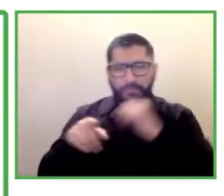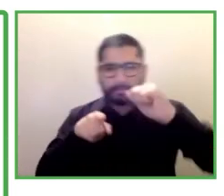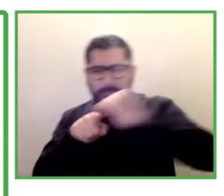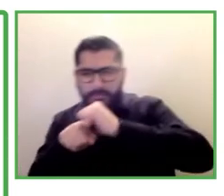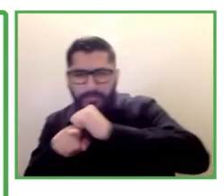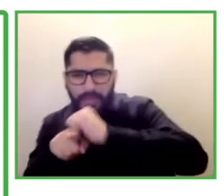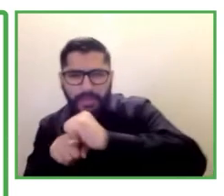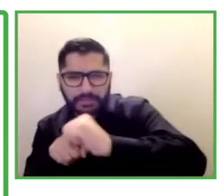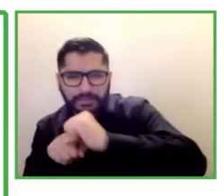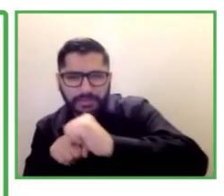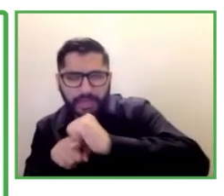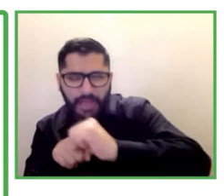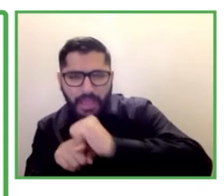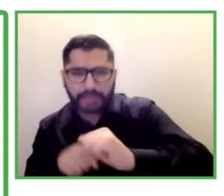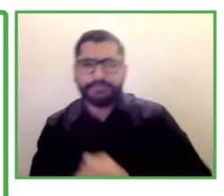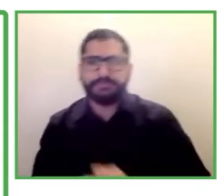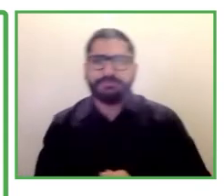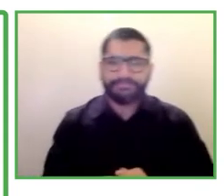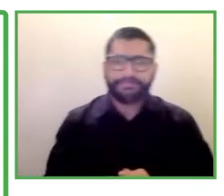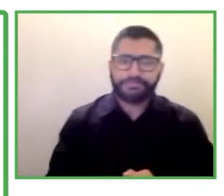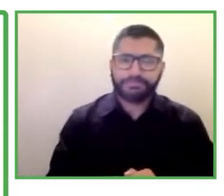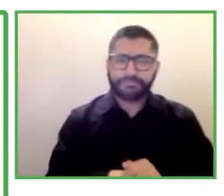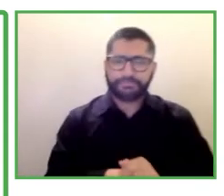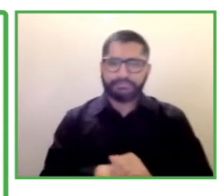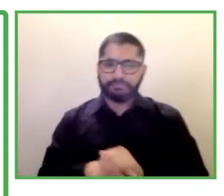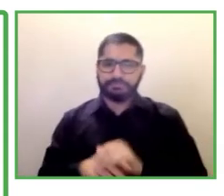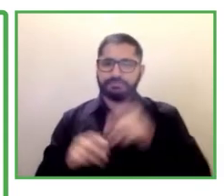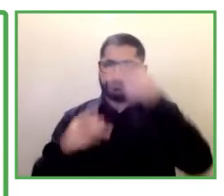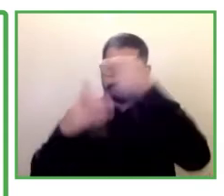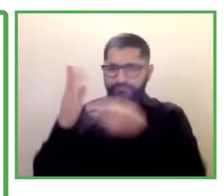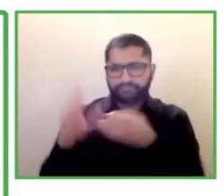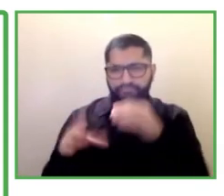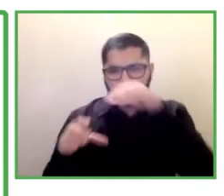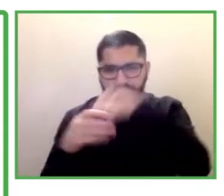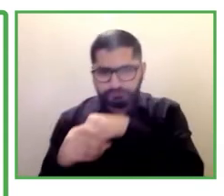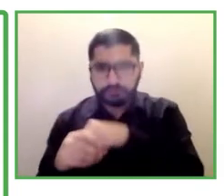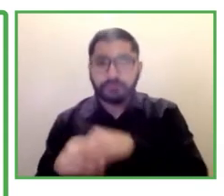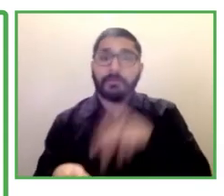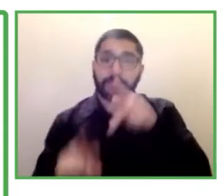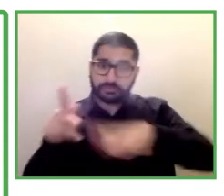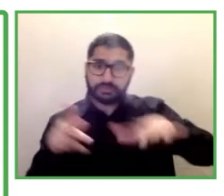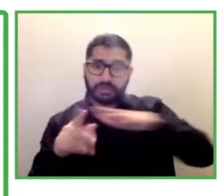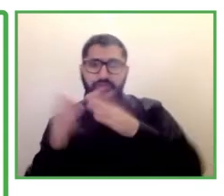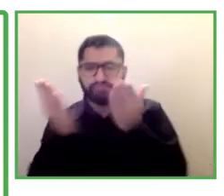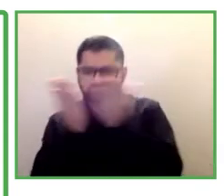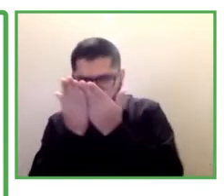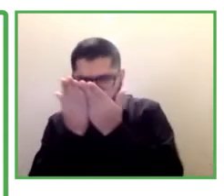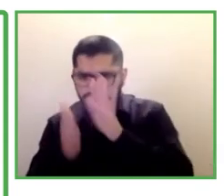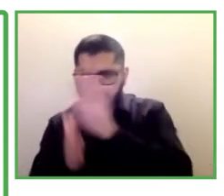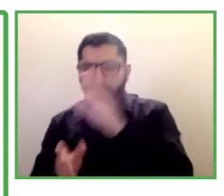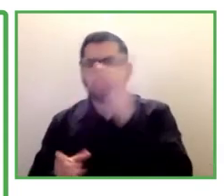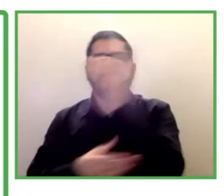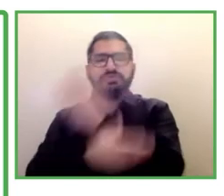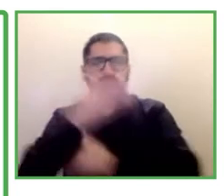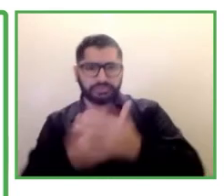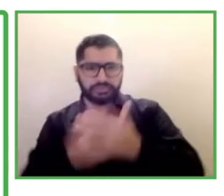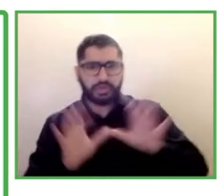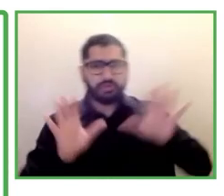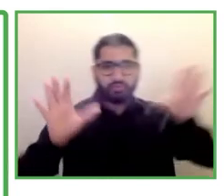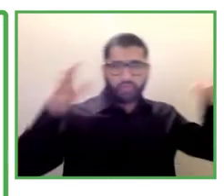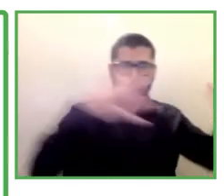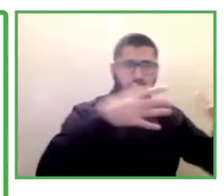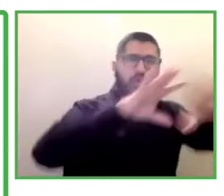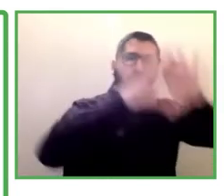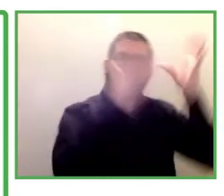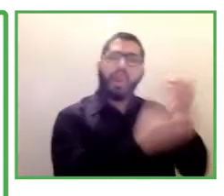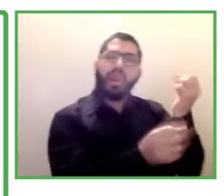con discapacidad al mercado laboral. Hemos llevado este programa por 15 años y